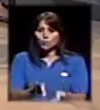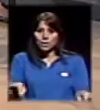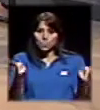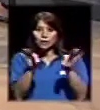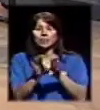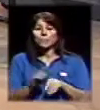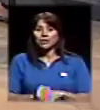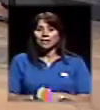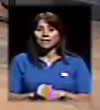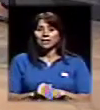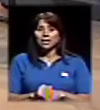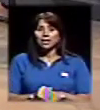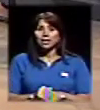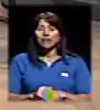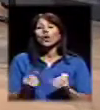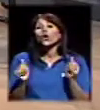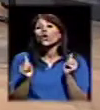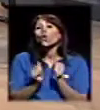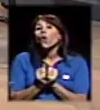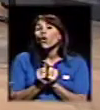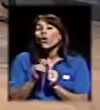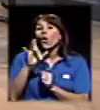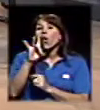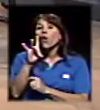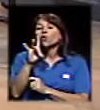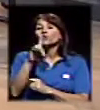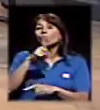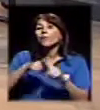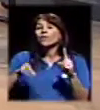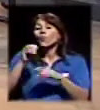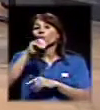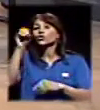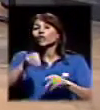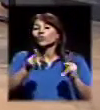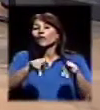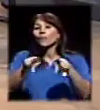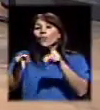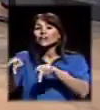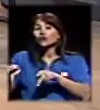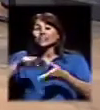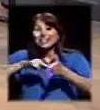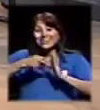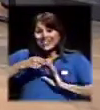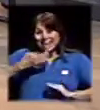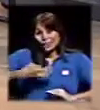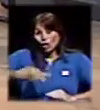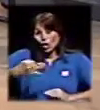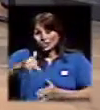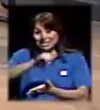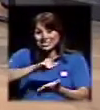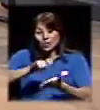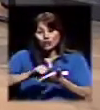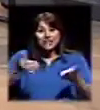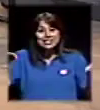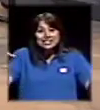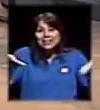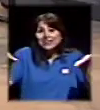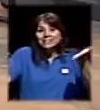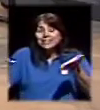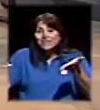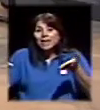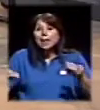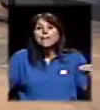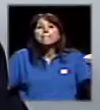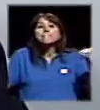una población que es apenas el 8.5% de la población. Es decir, nosotros recibimos todos los días más del doble de la población